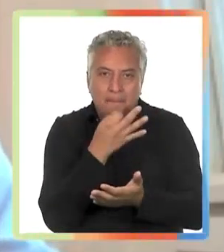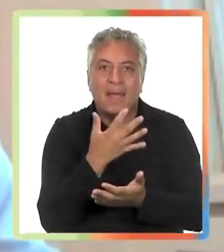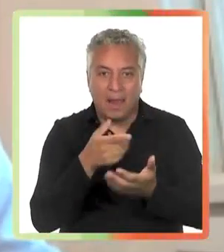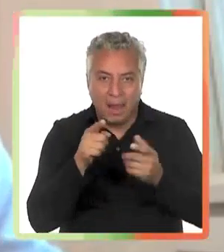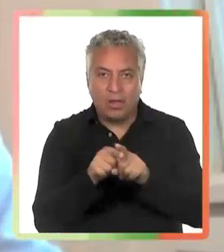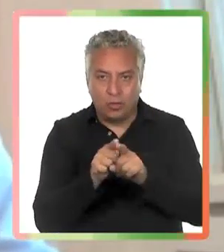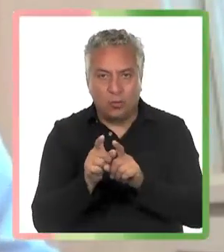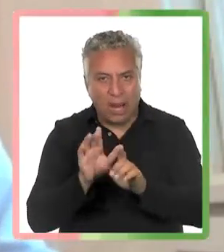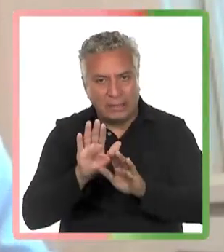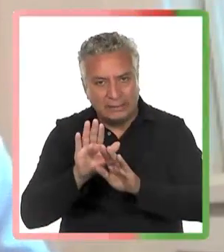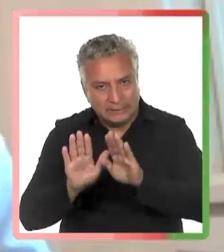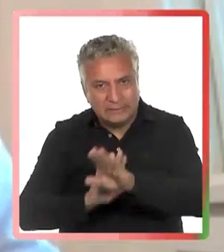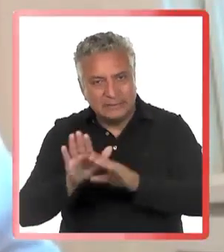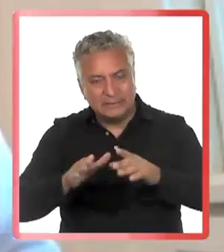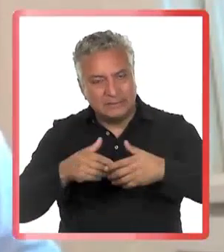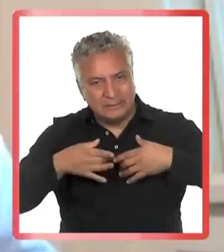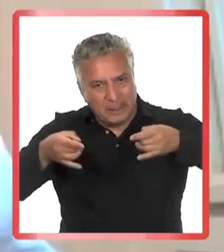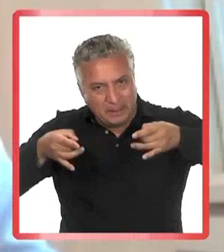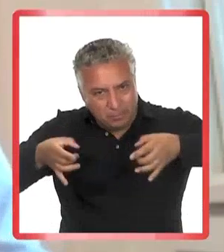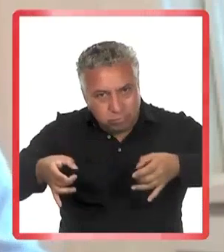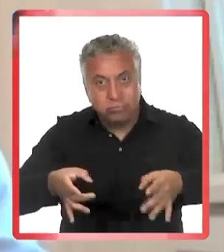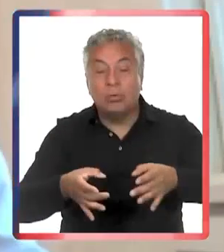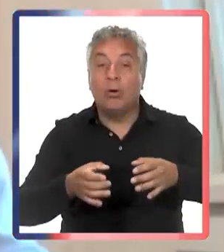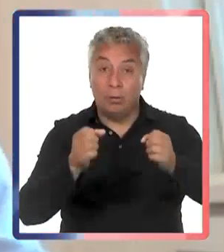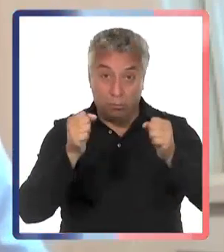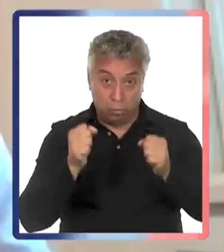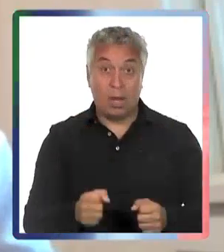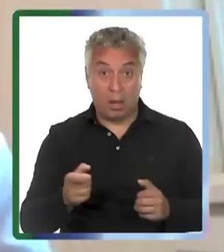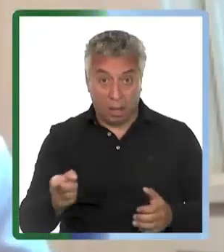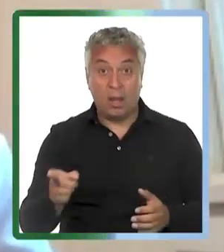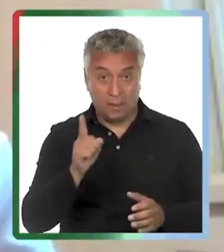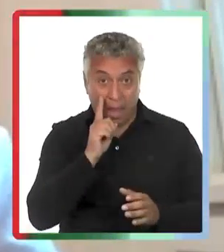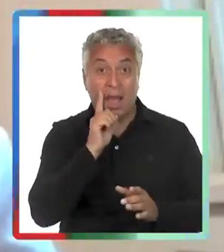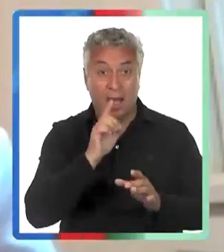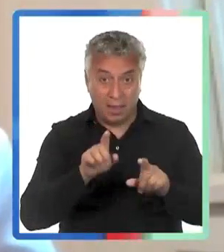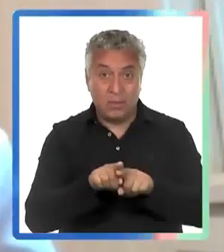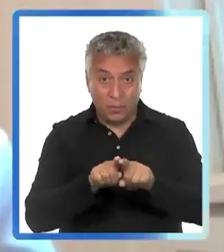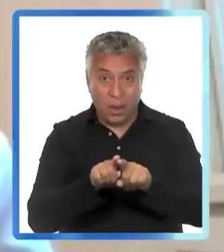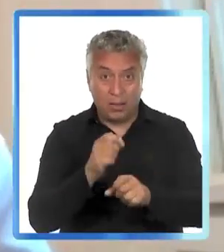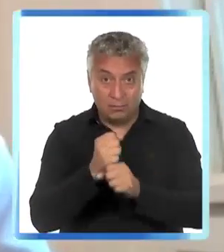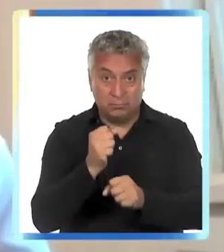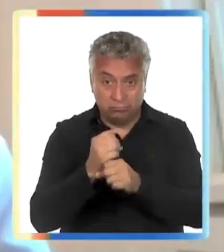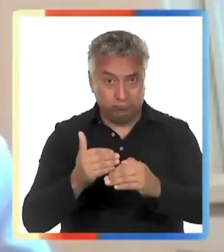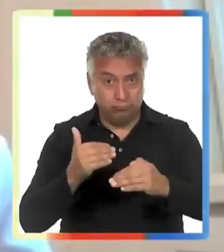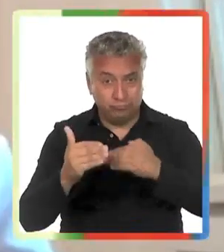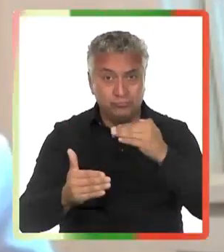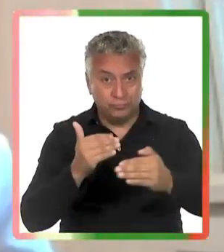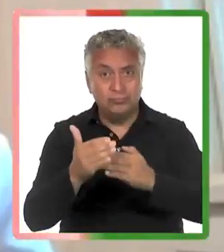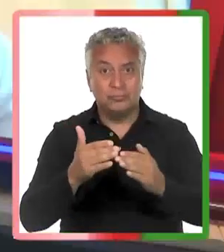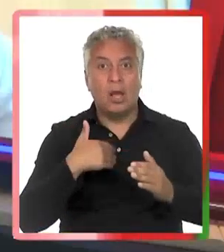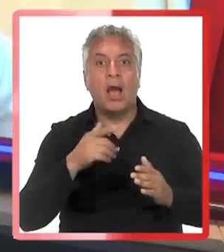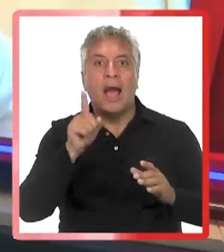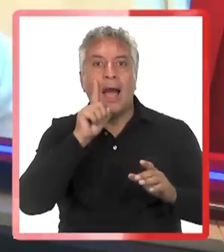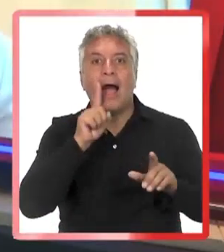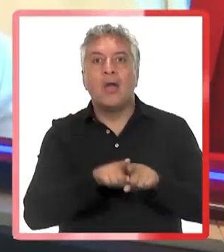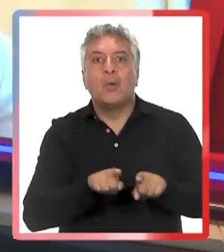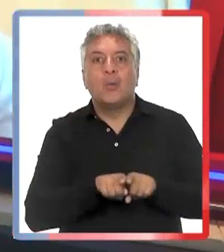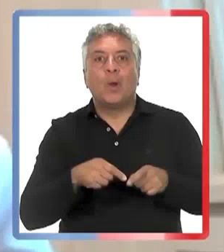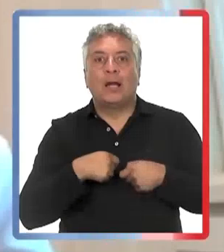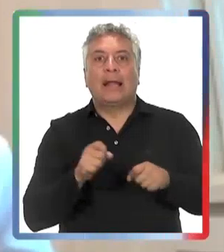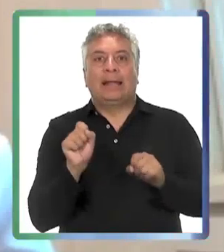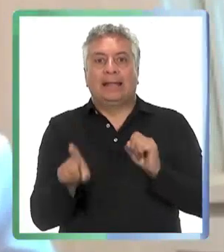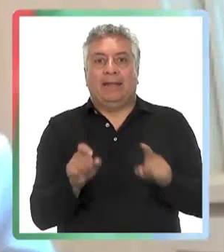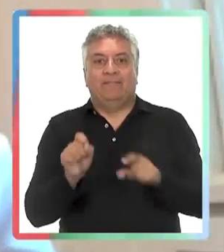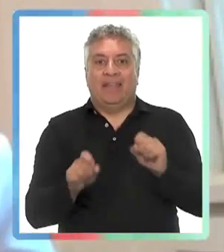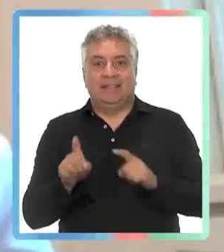se utilizaba para el tratamiento de la influenza, que todos conocemos, también se puede utilizar y tiene alguna actividad. Así que tenemos algunas armas,